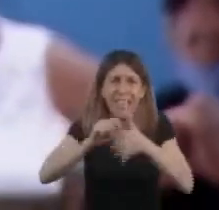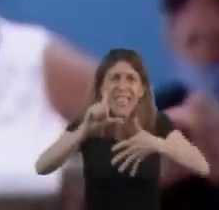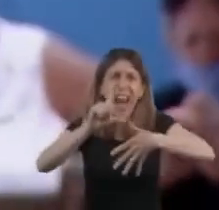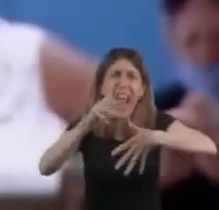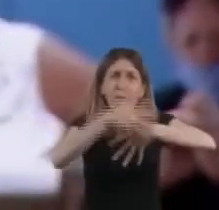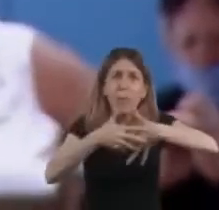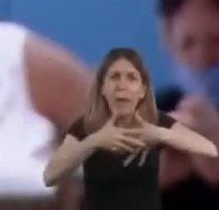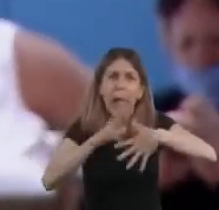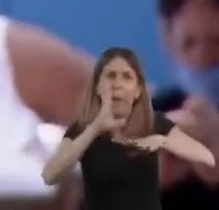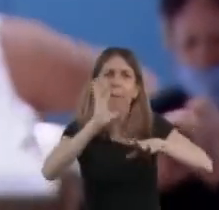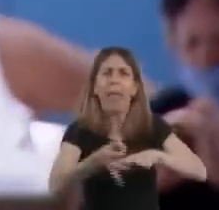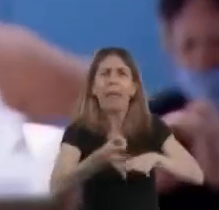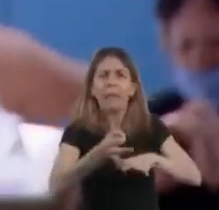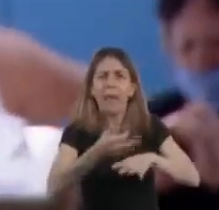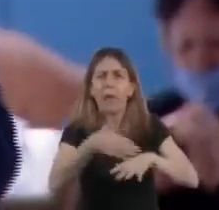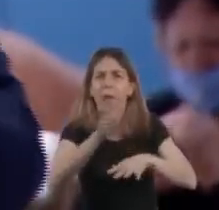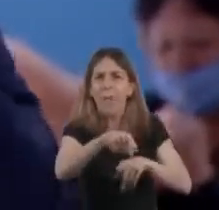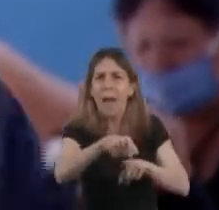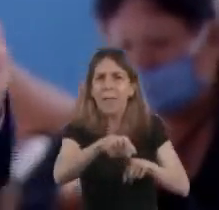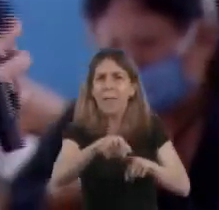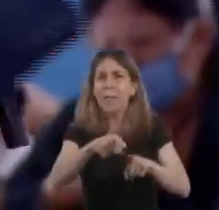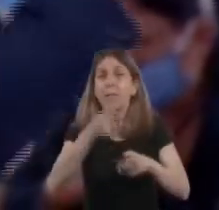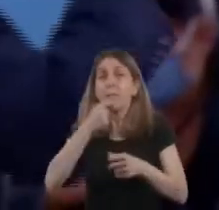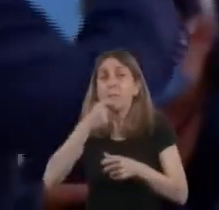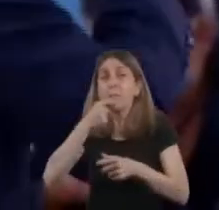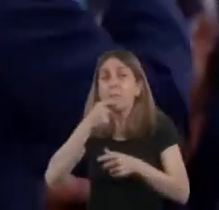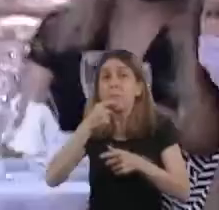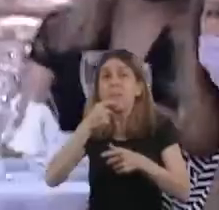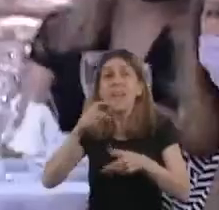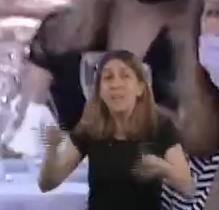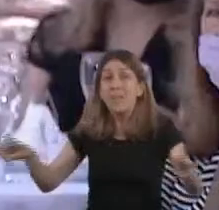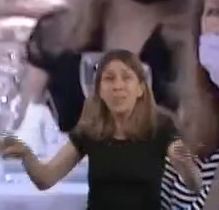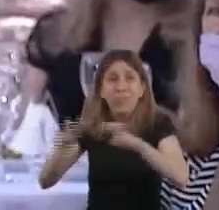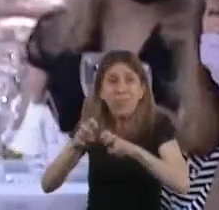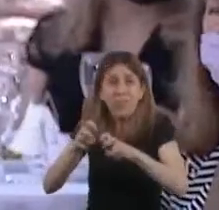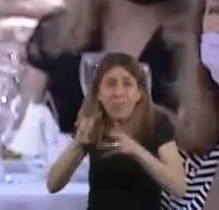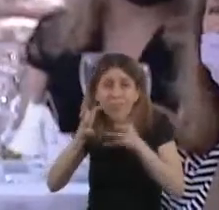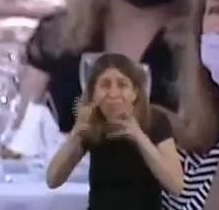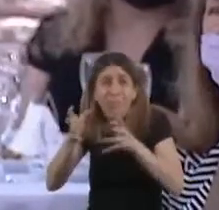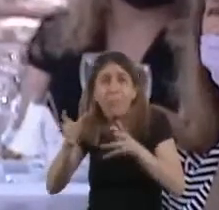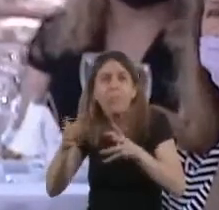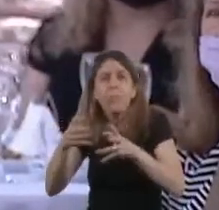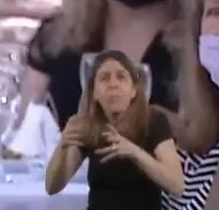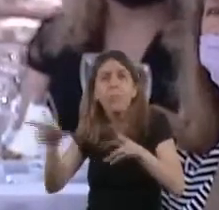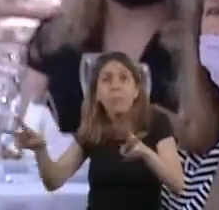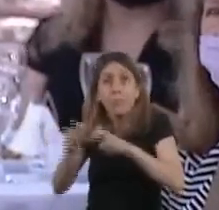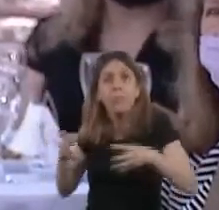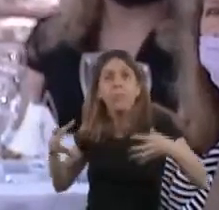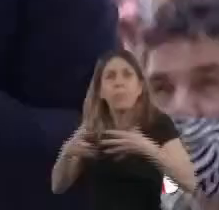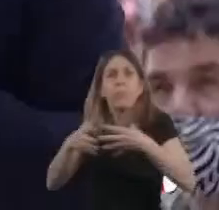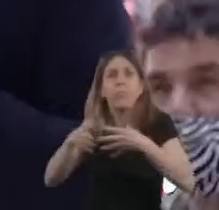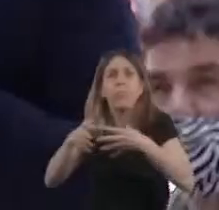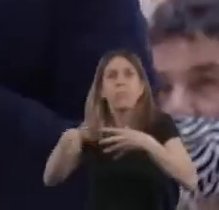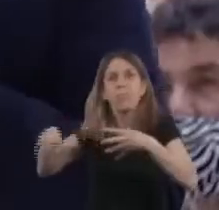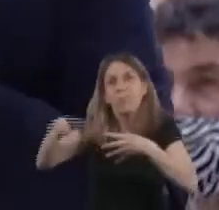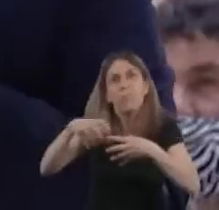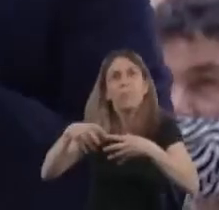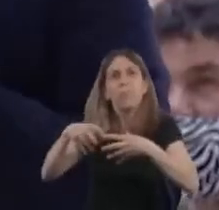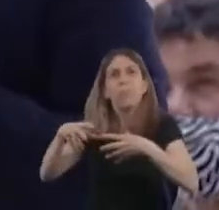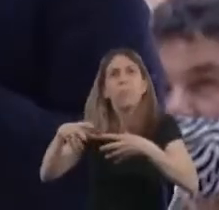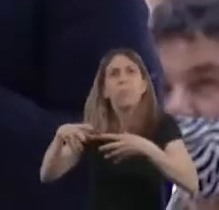más notorio. La concentración fue más grande. Y en verdad lo que nosotros tenemos que hacer es